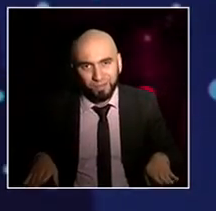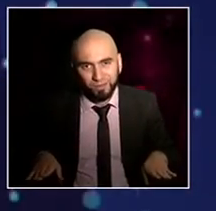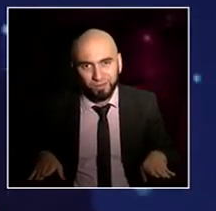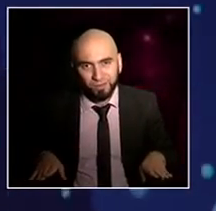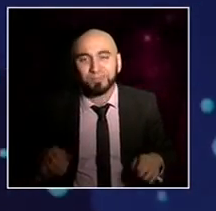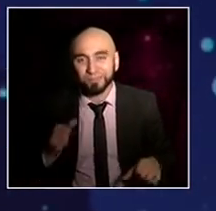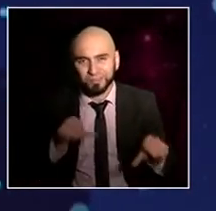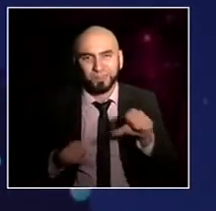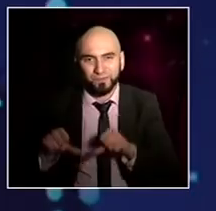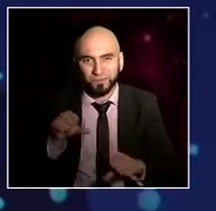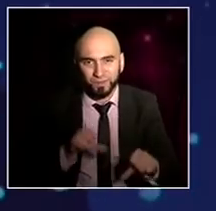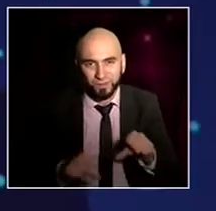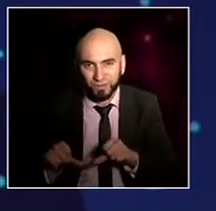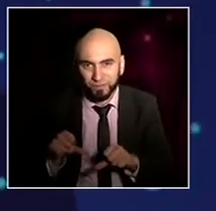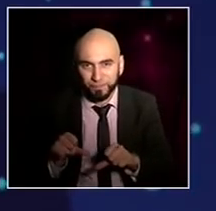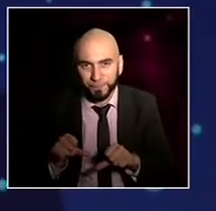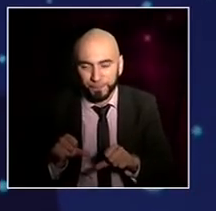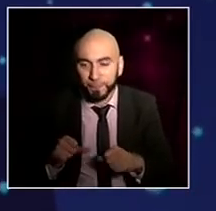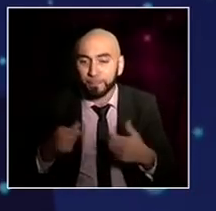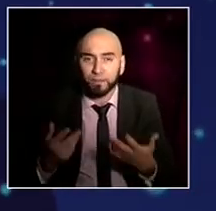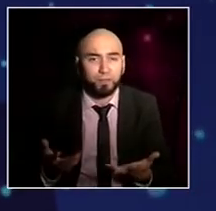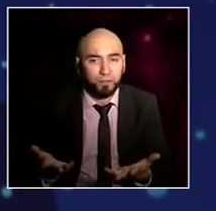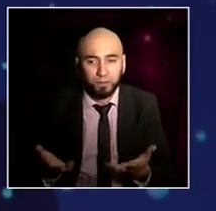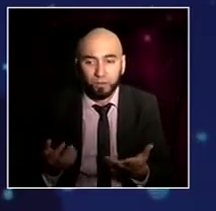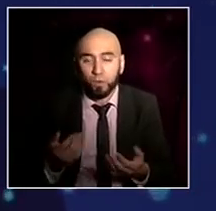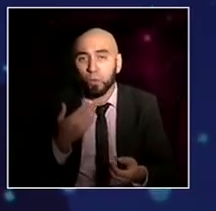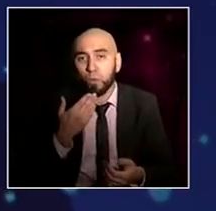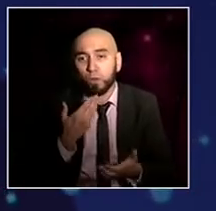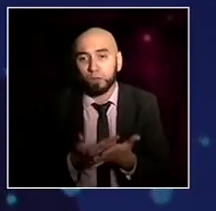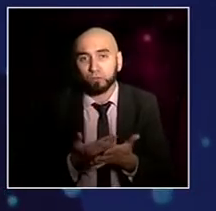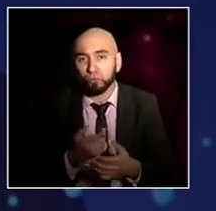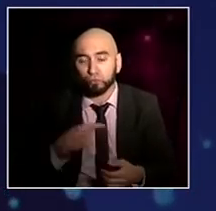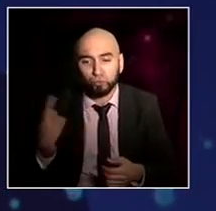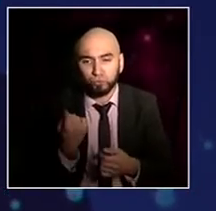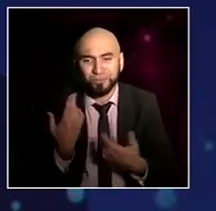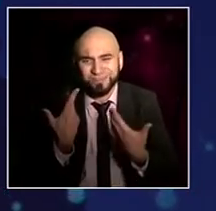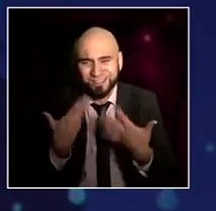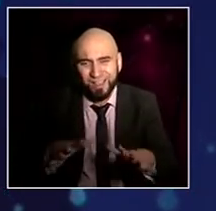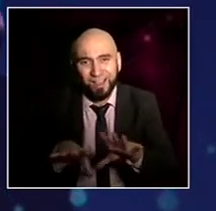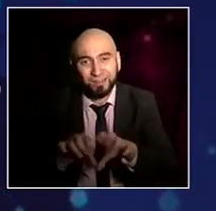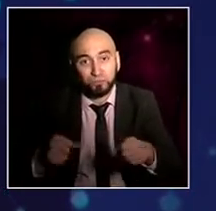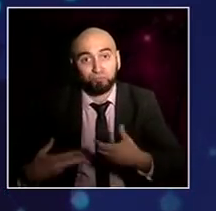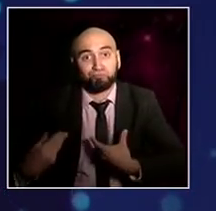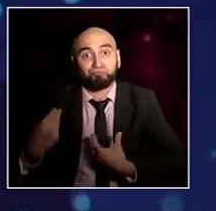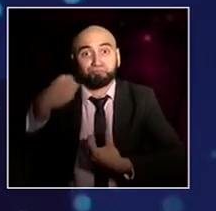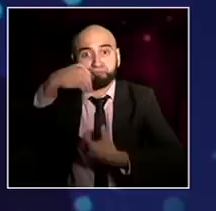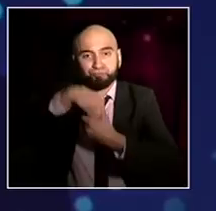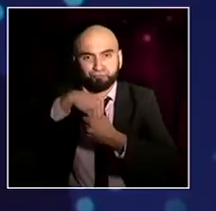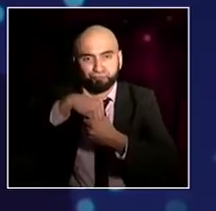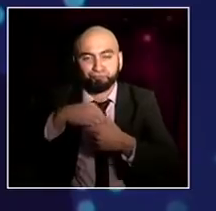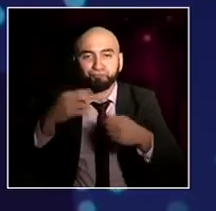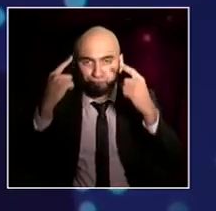que debiera ser bienvenido y celebrado. Porque cuando nosotros nos vemos como parte de la naturaleza y no una